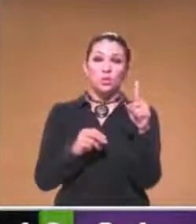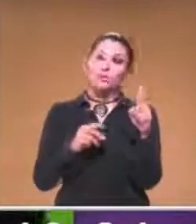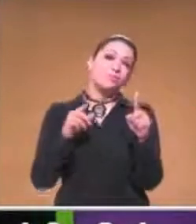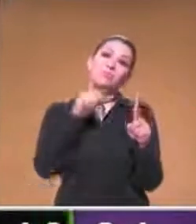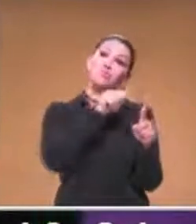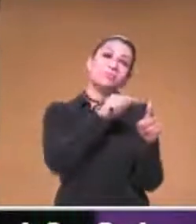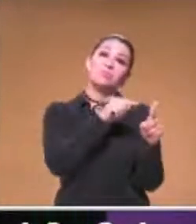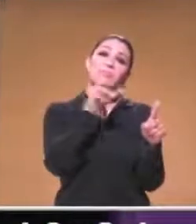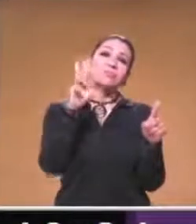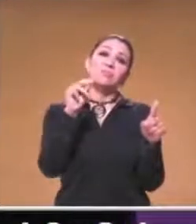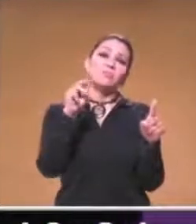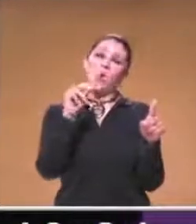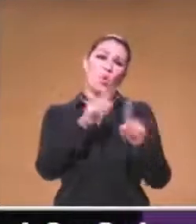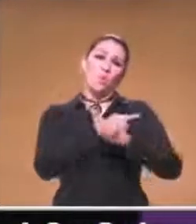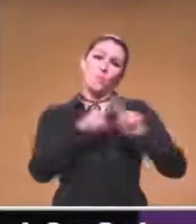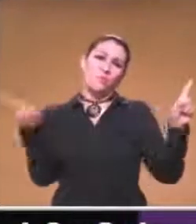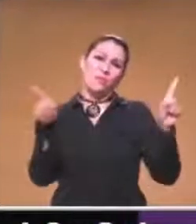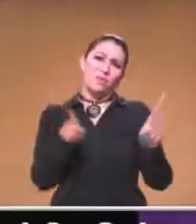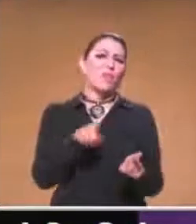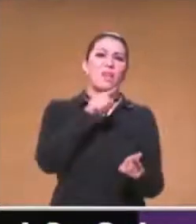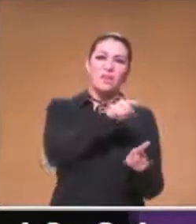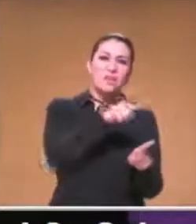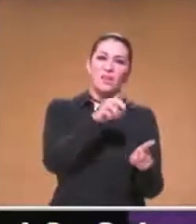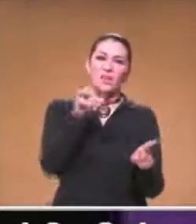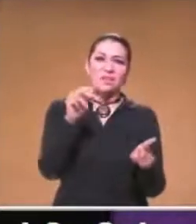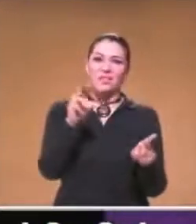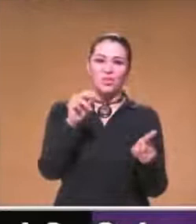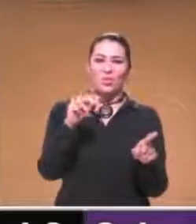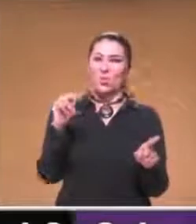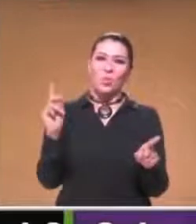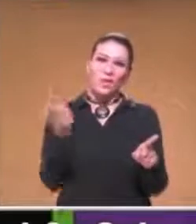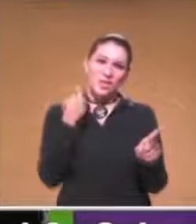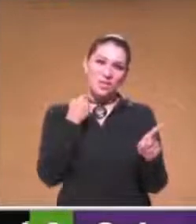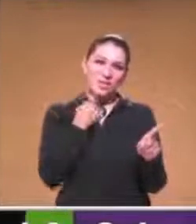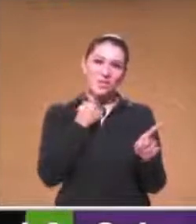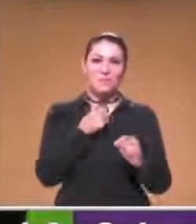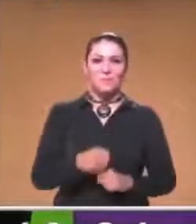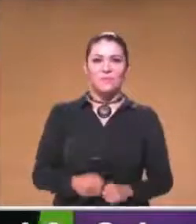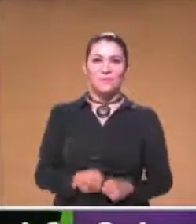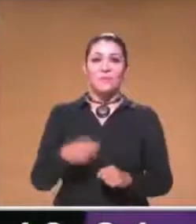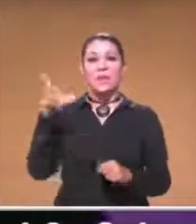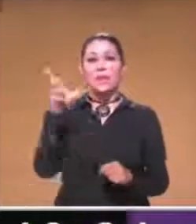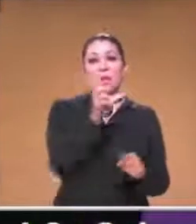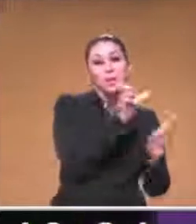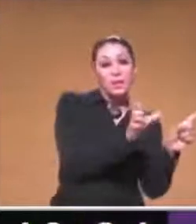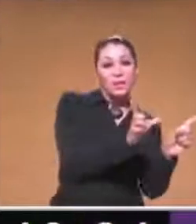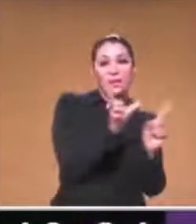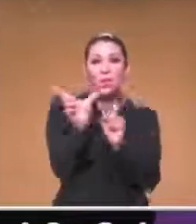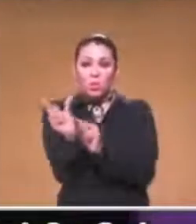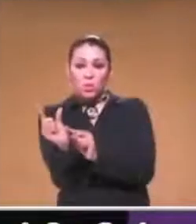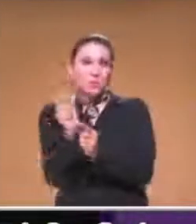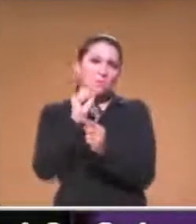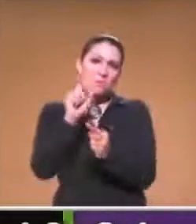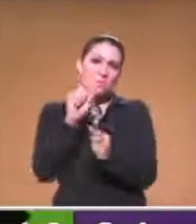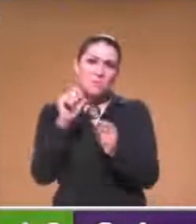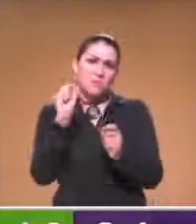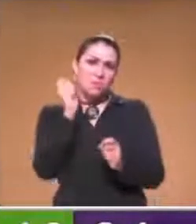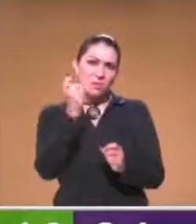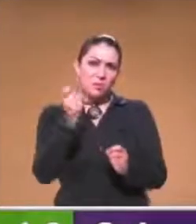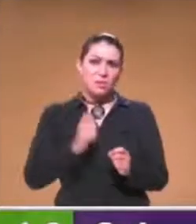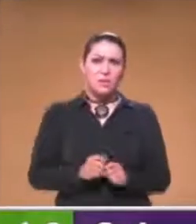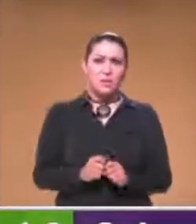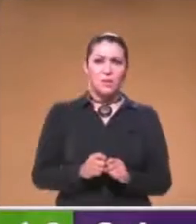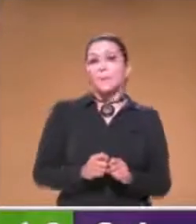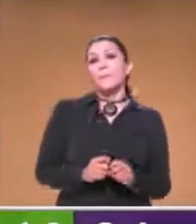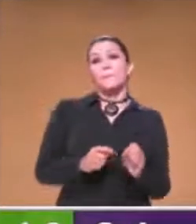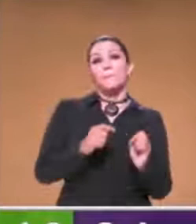not. No, no lo es. O no, she isn't, con contracción, de forma abreviada. No, no lo es. Si fuera la